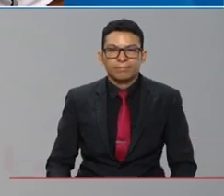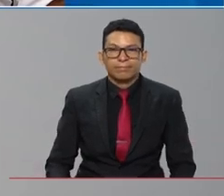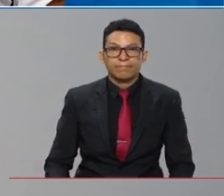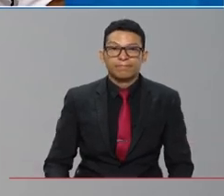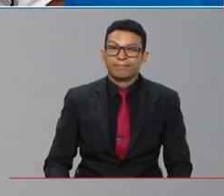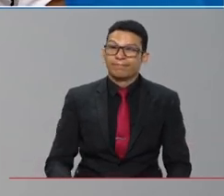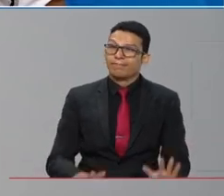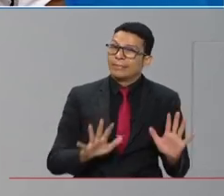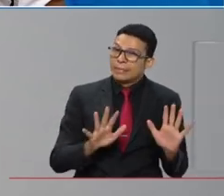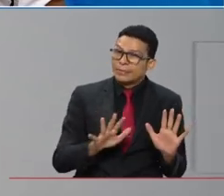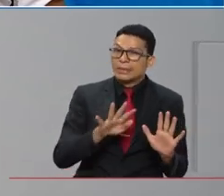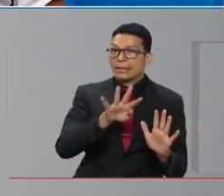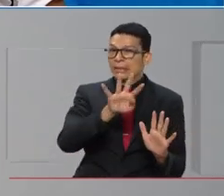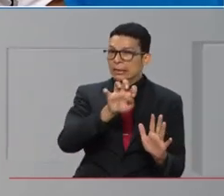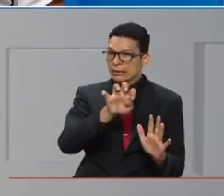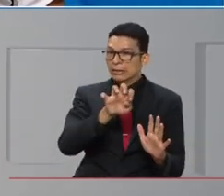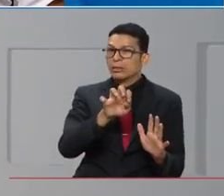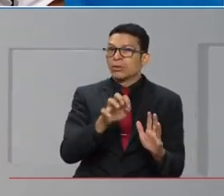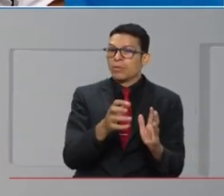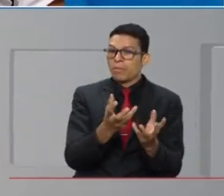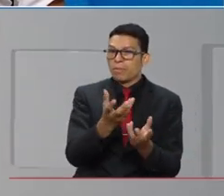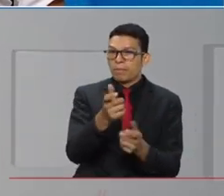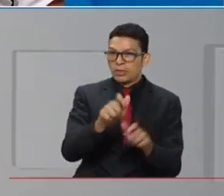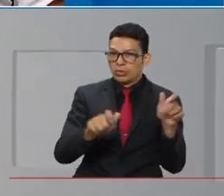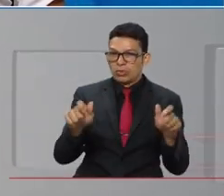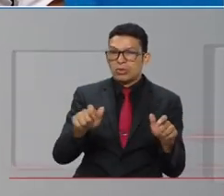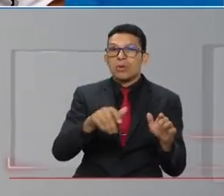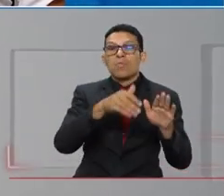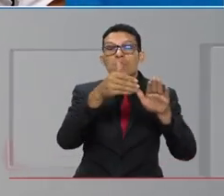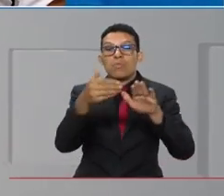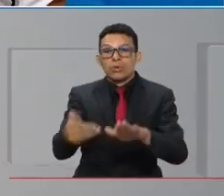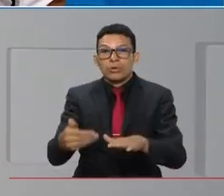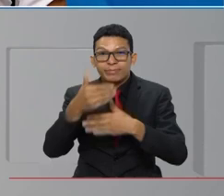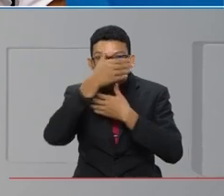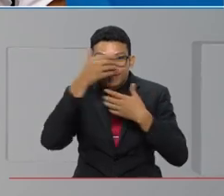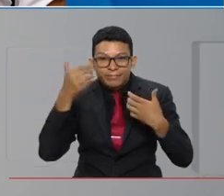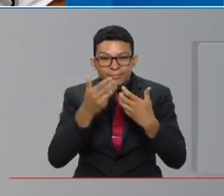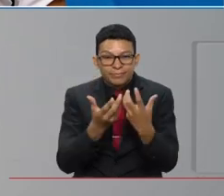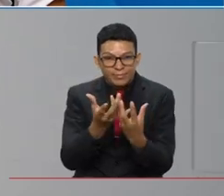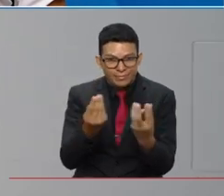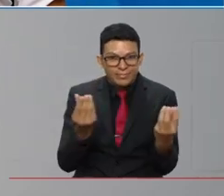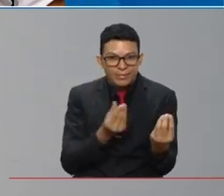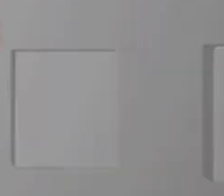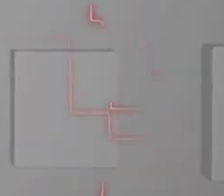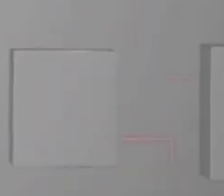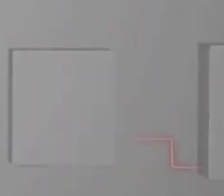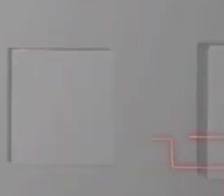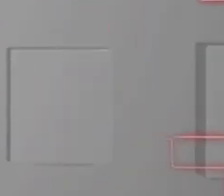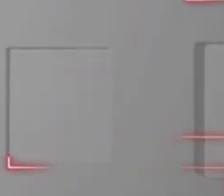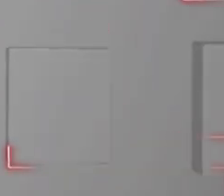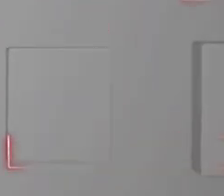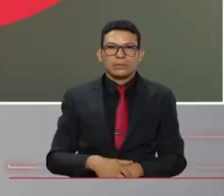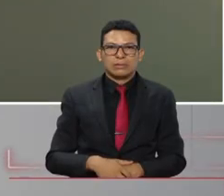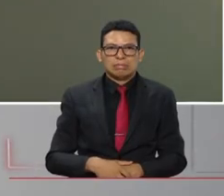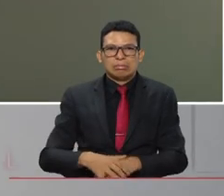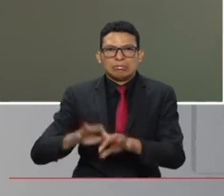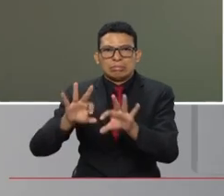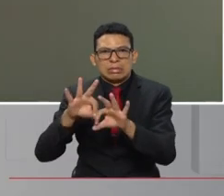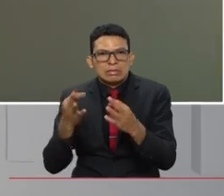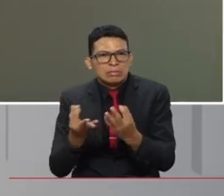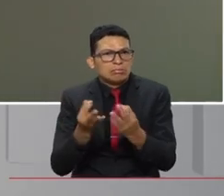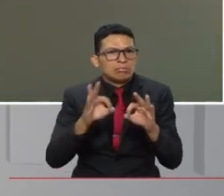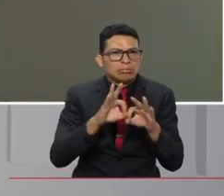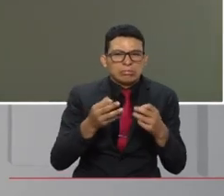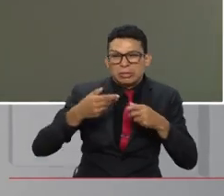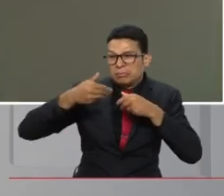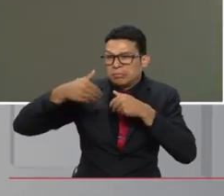por lo menos 9 integrantes de grupos armados muertos, 60 familias desplazadas y otras más confinadas, dejan los combates entre la columna